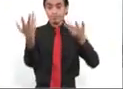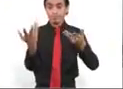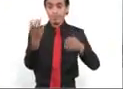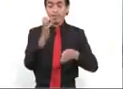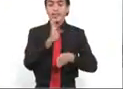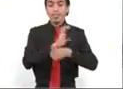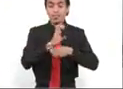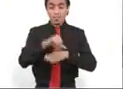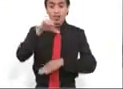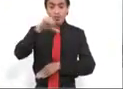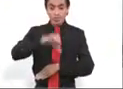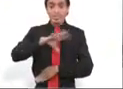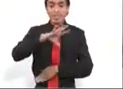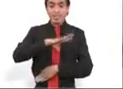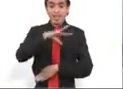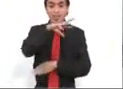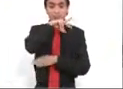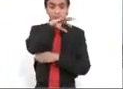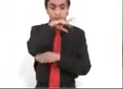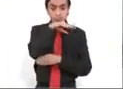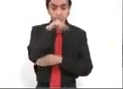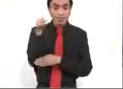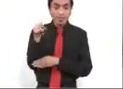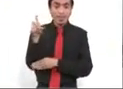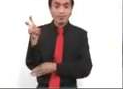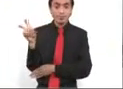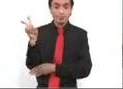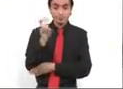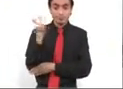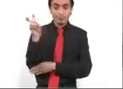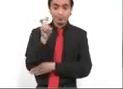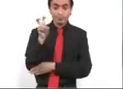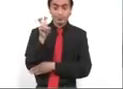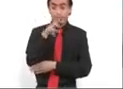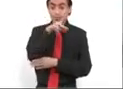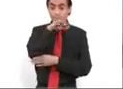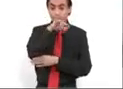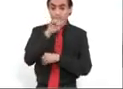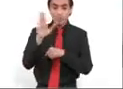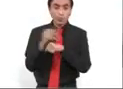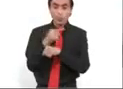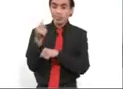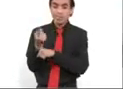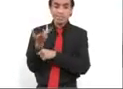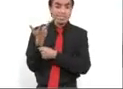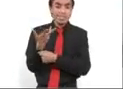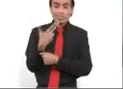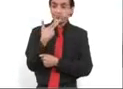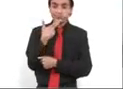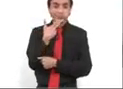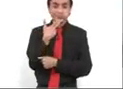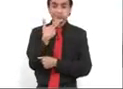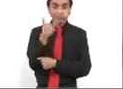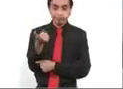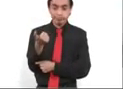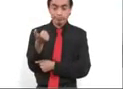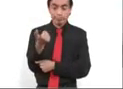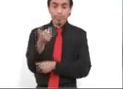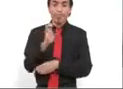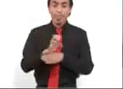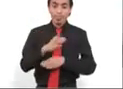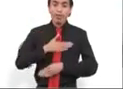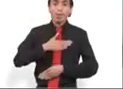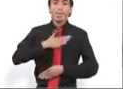la chatarrización de las unidades que no están en buen estado, a mí me da mucha